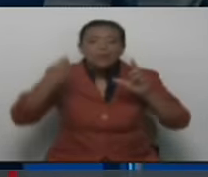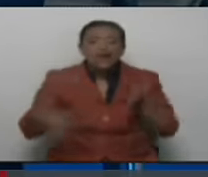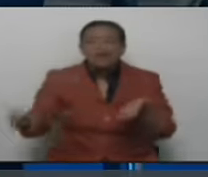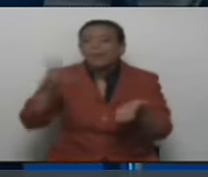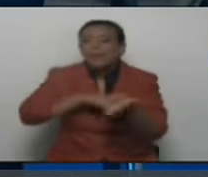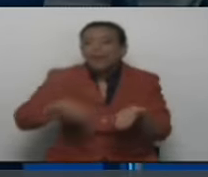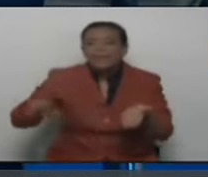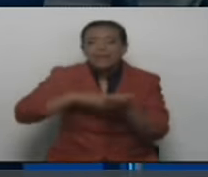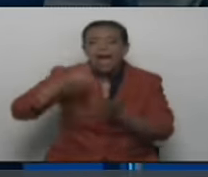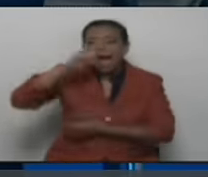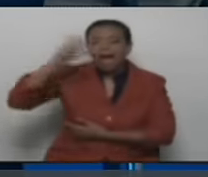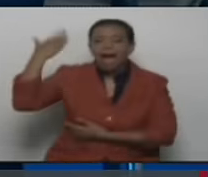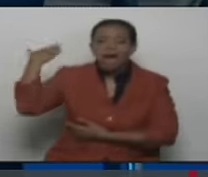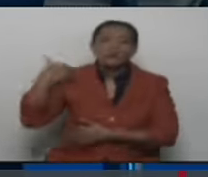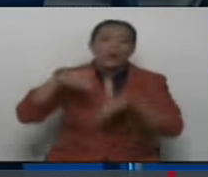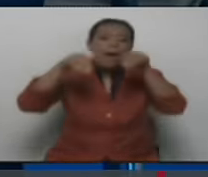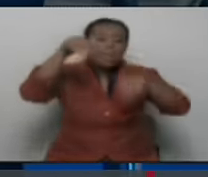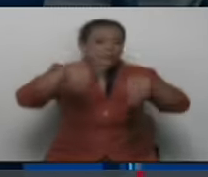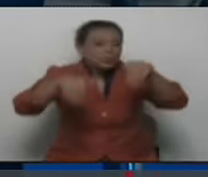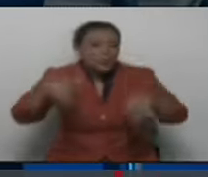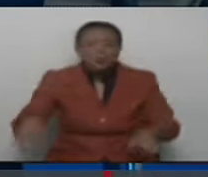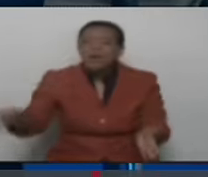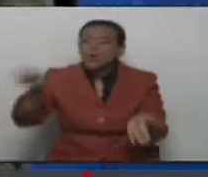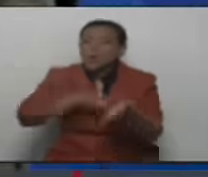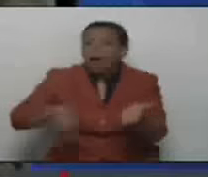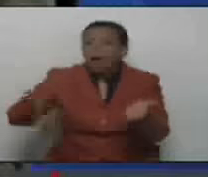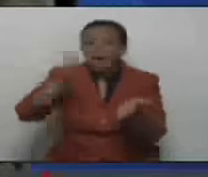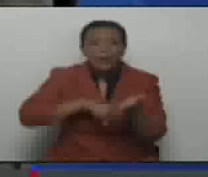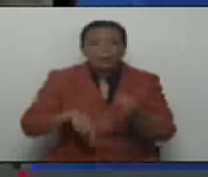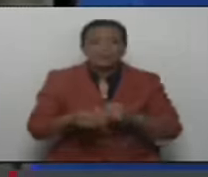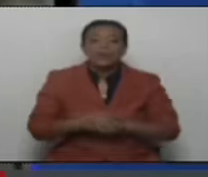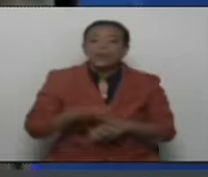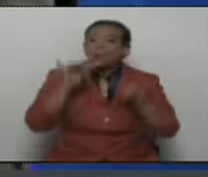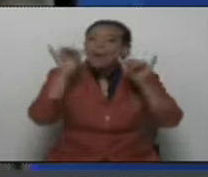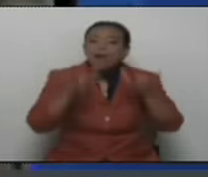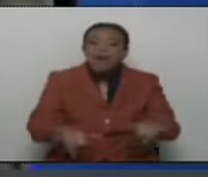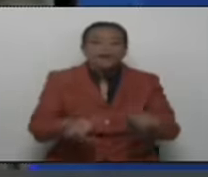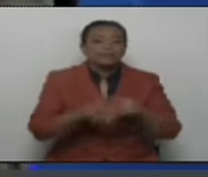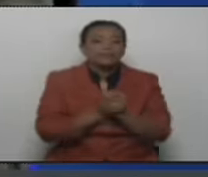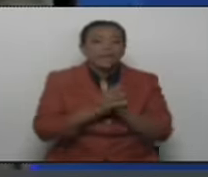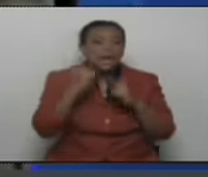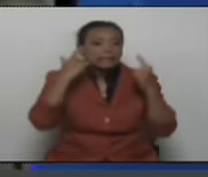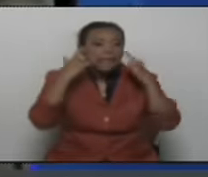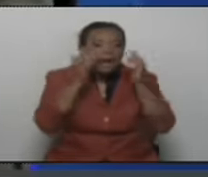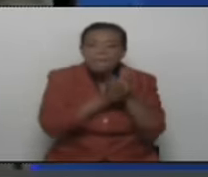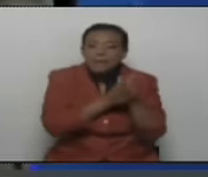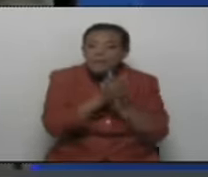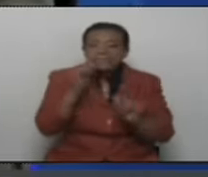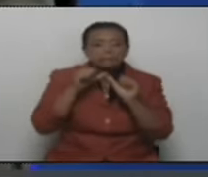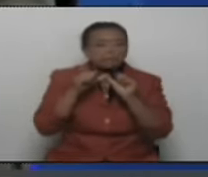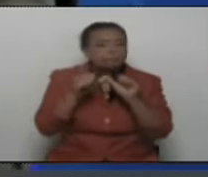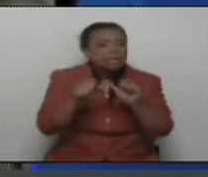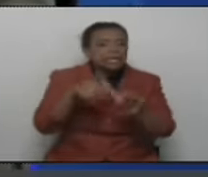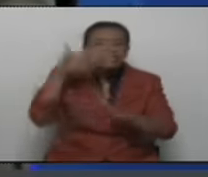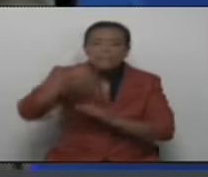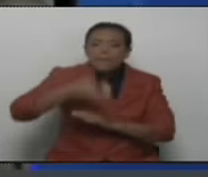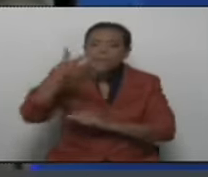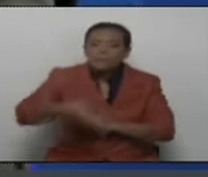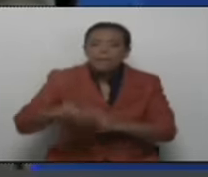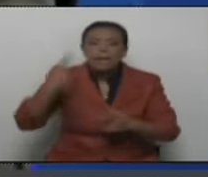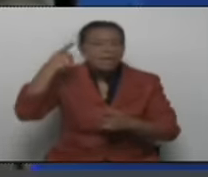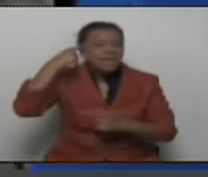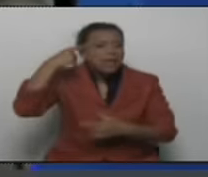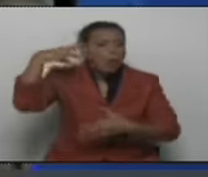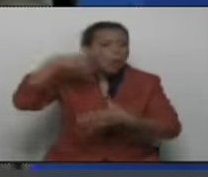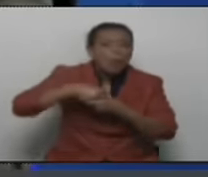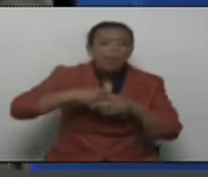repetirse. Esto es como la quinta temporada de Netflix, de la conspiración perpetua, de la violencia fascista